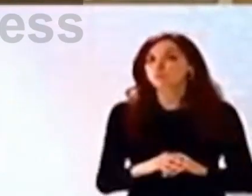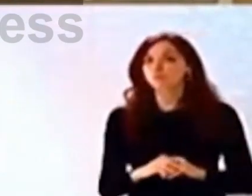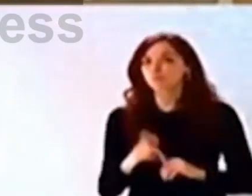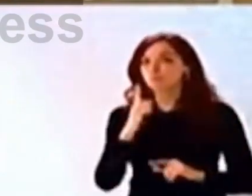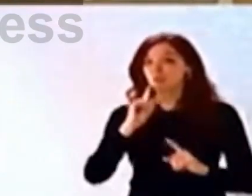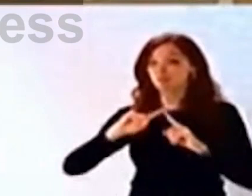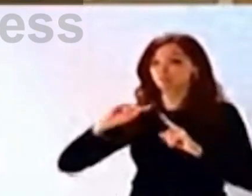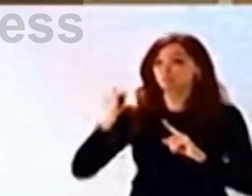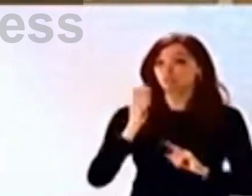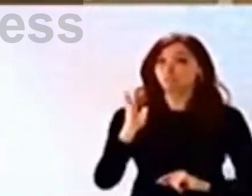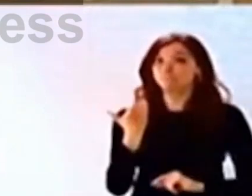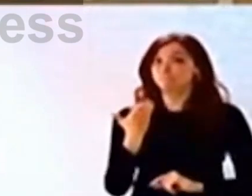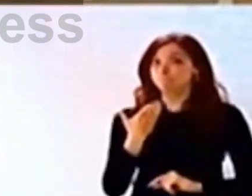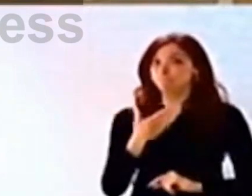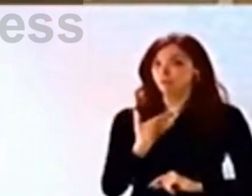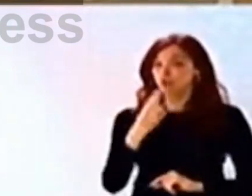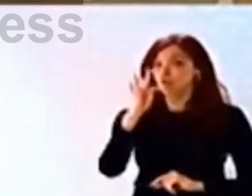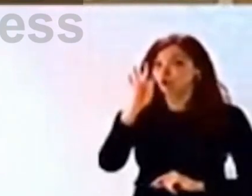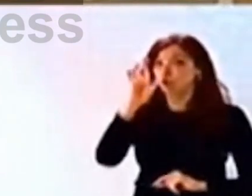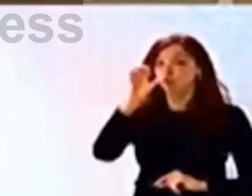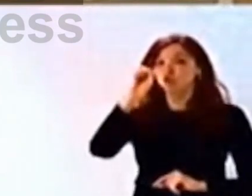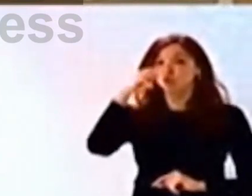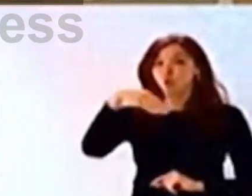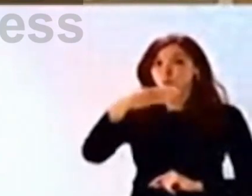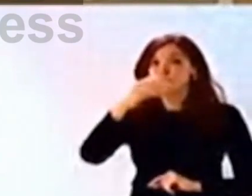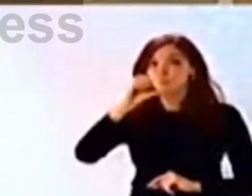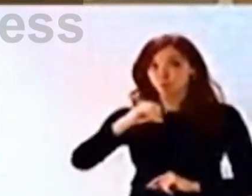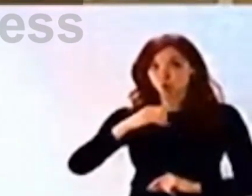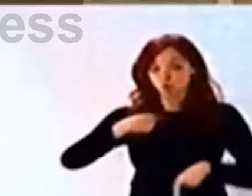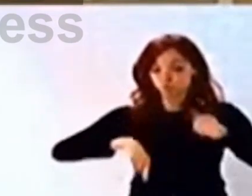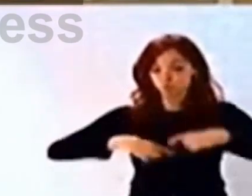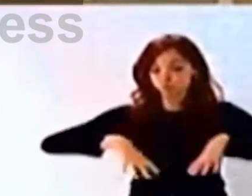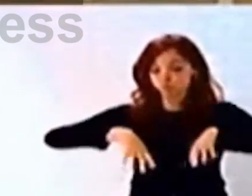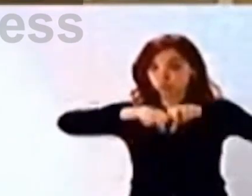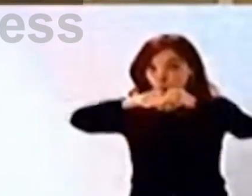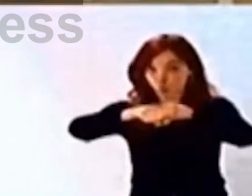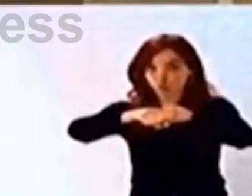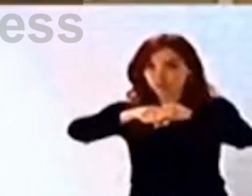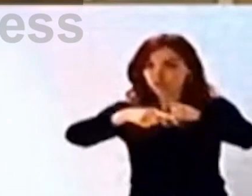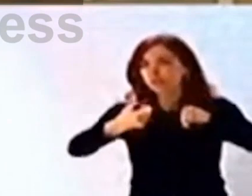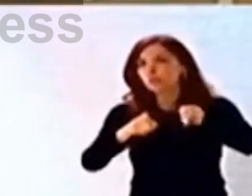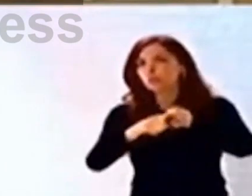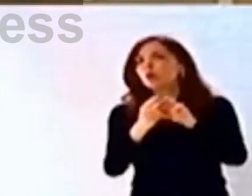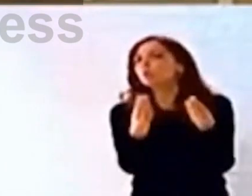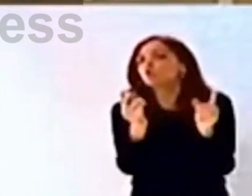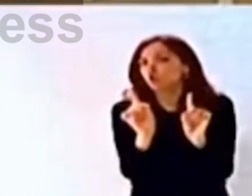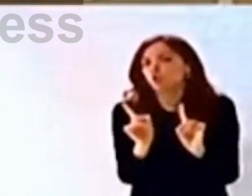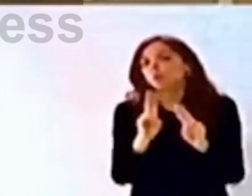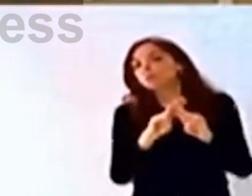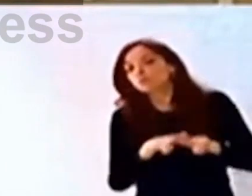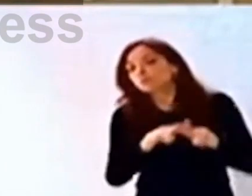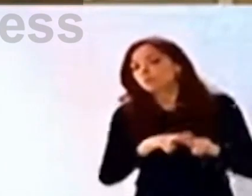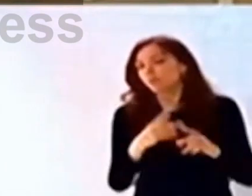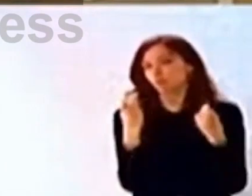trombóticos muy poco frecuentes que necesitan ser estudiados que